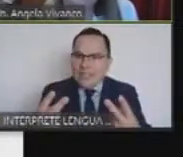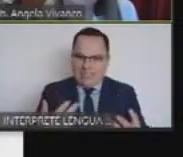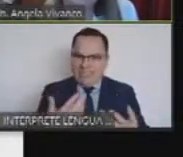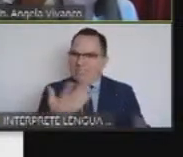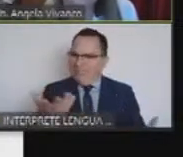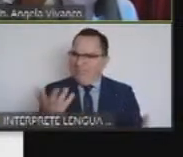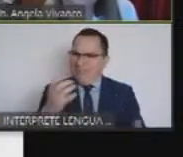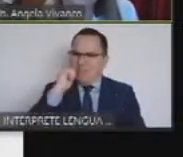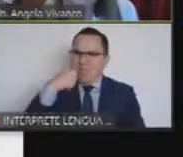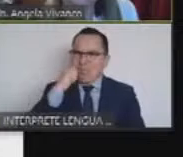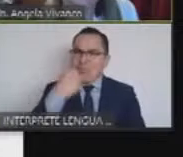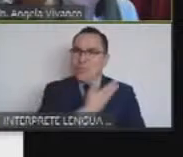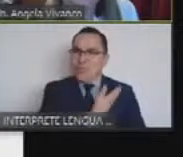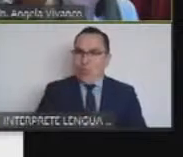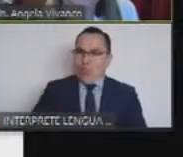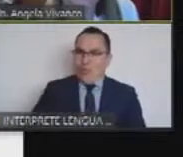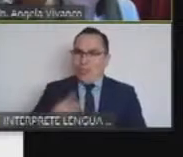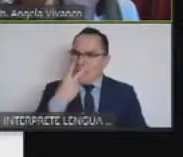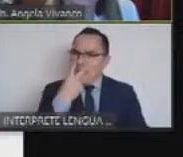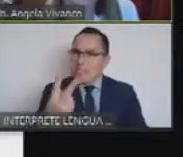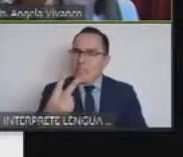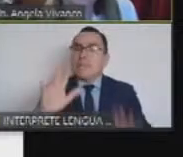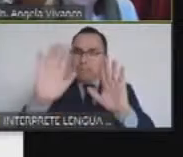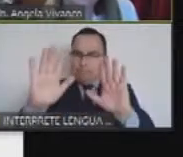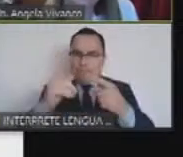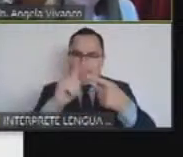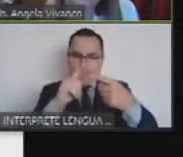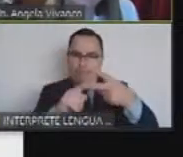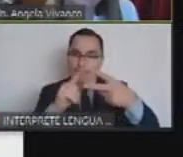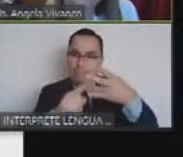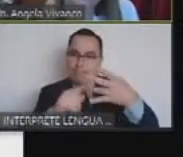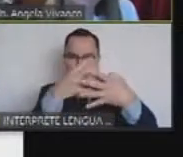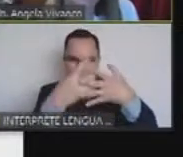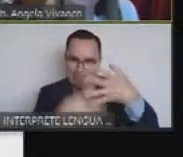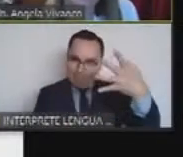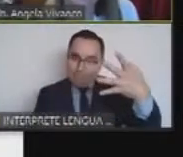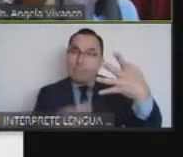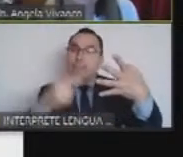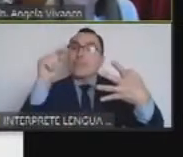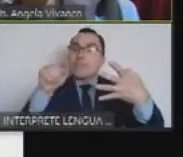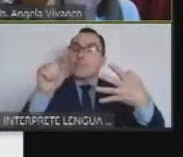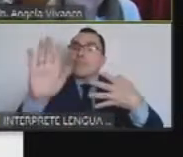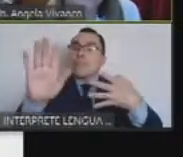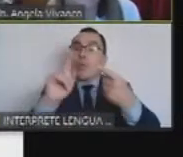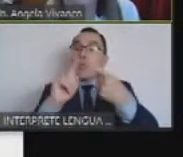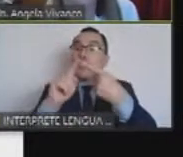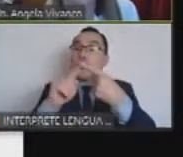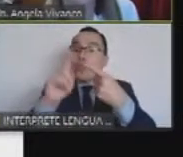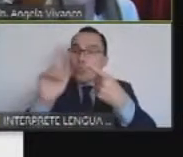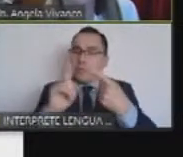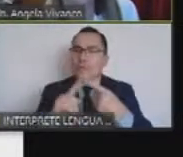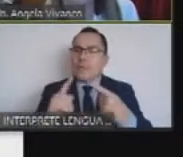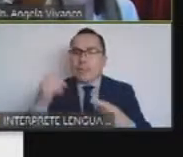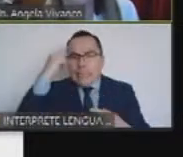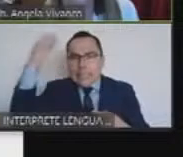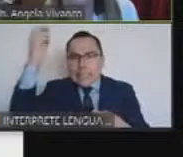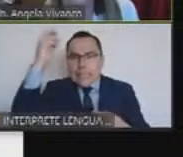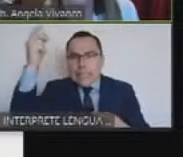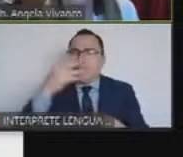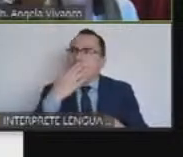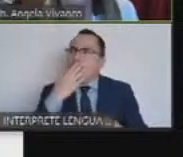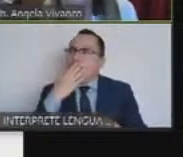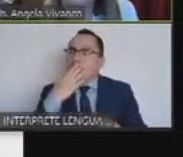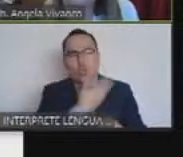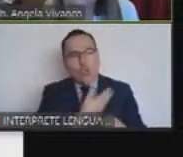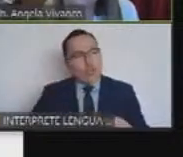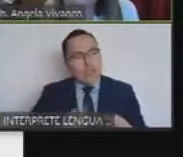elementos que es importante tener presente. Y obviamente uno de ellos es la idea de que el